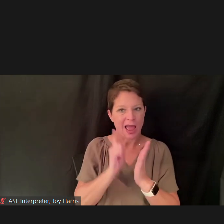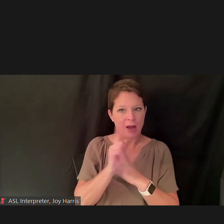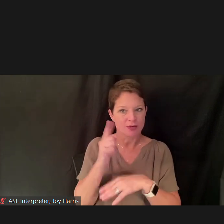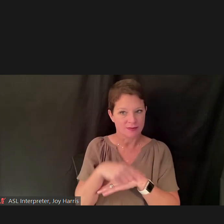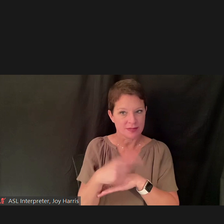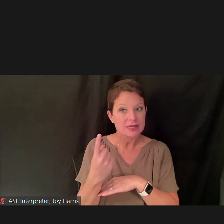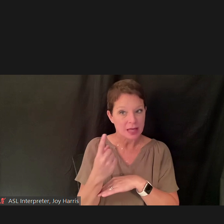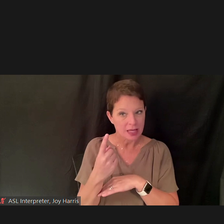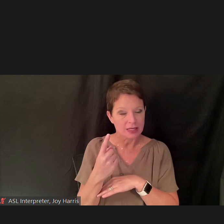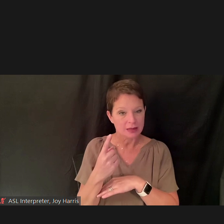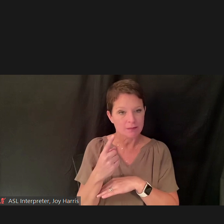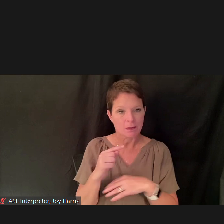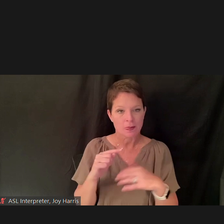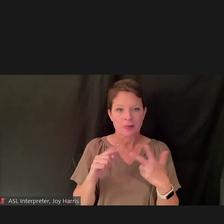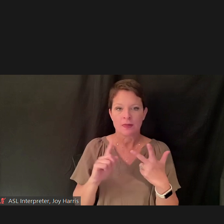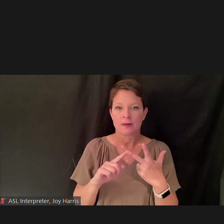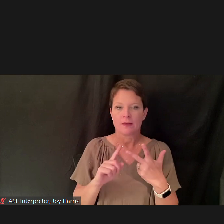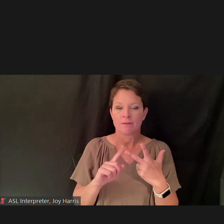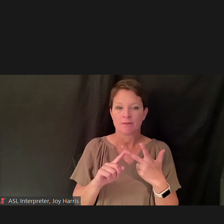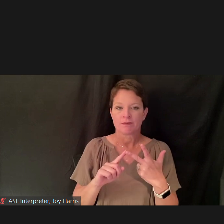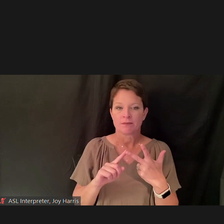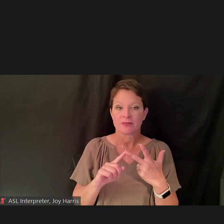de la tarde.